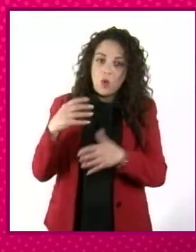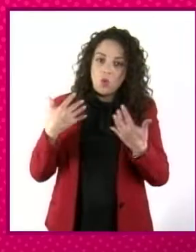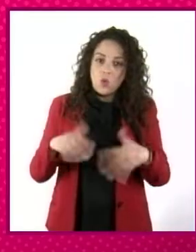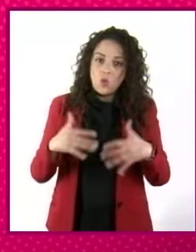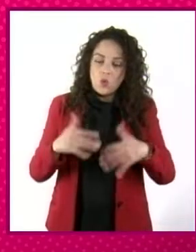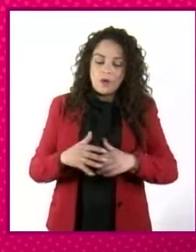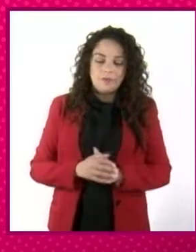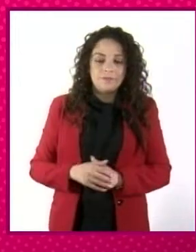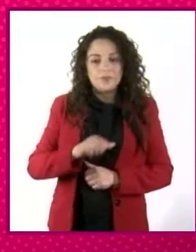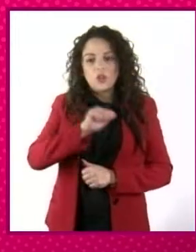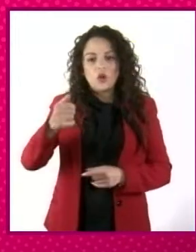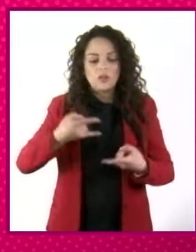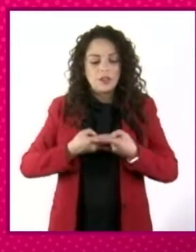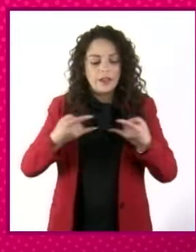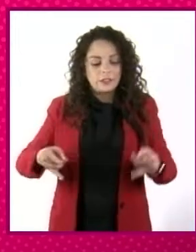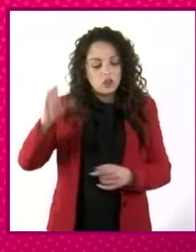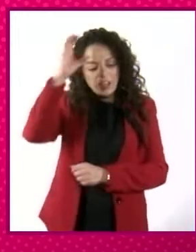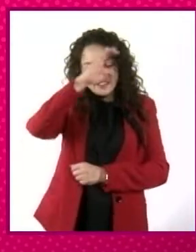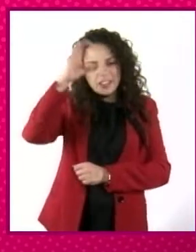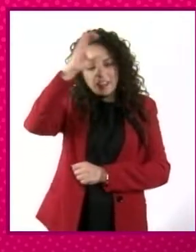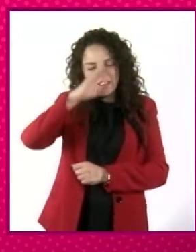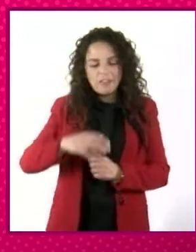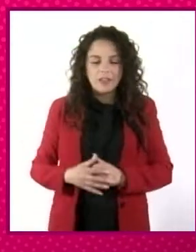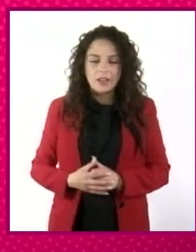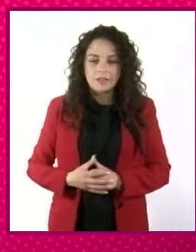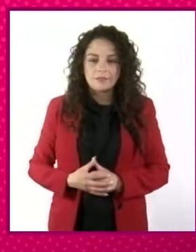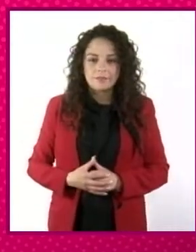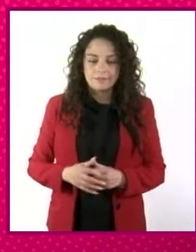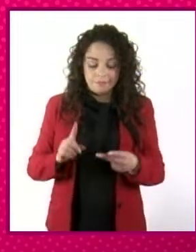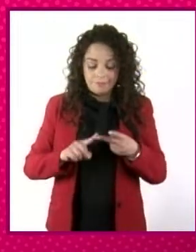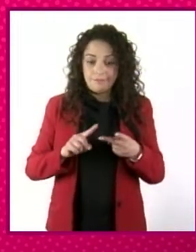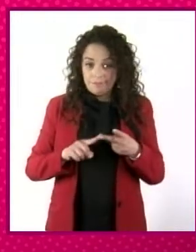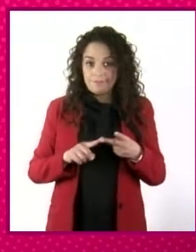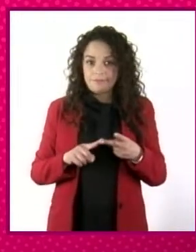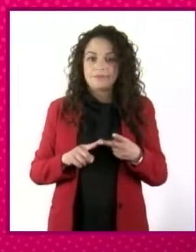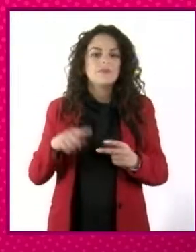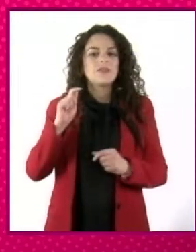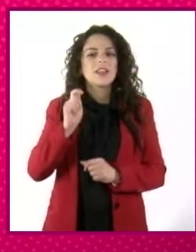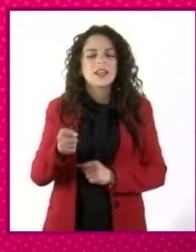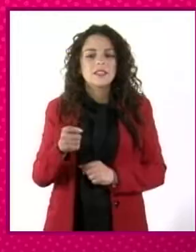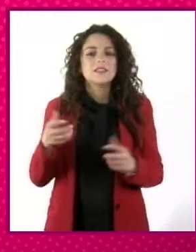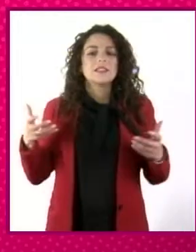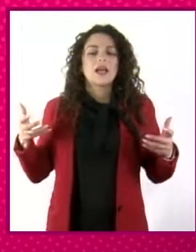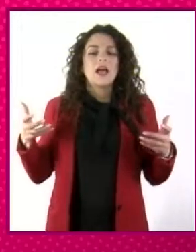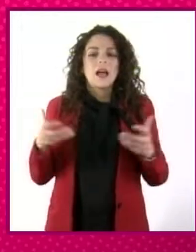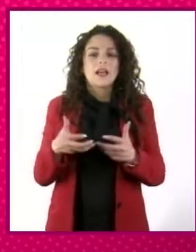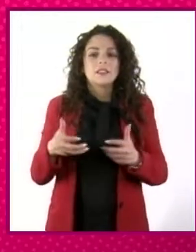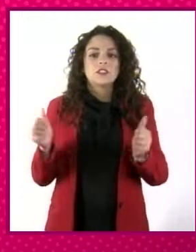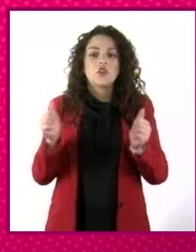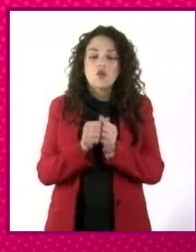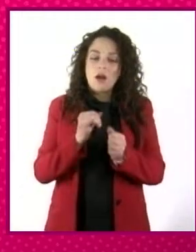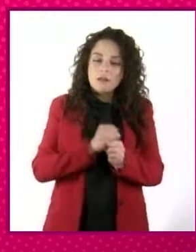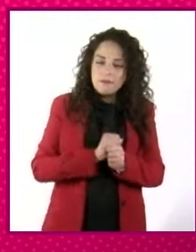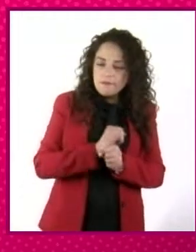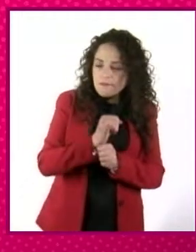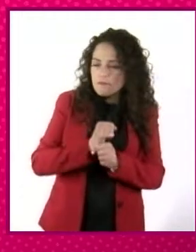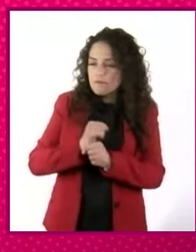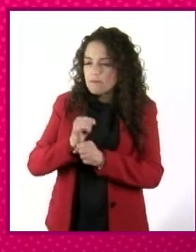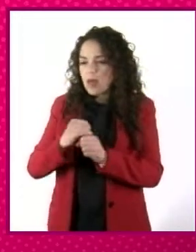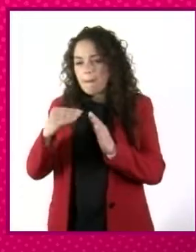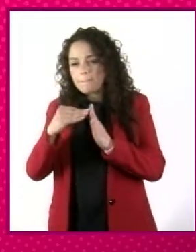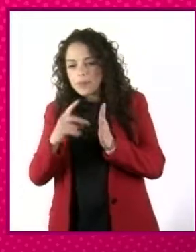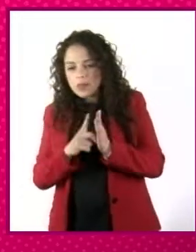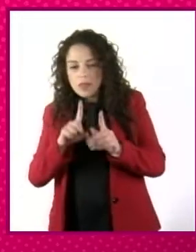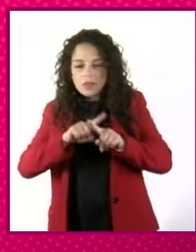también hablaba de la historia científica. La historia científica, que es la que se realiza a través de investigación y con